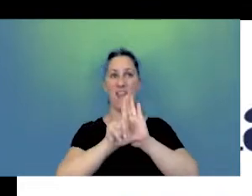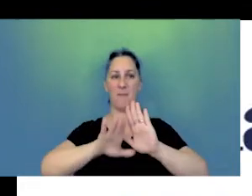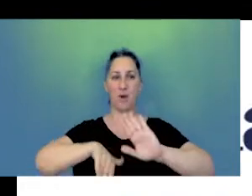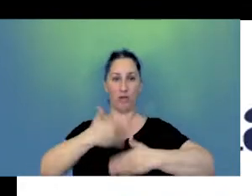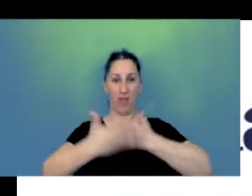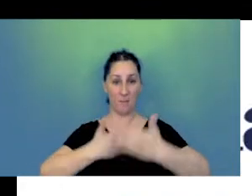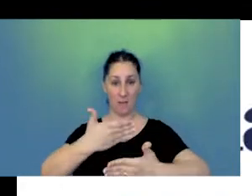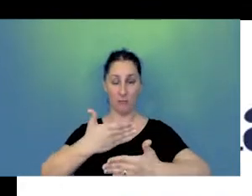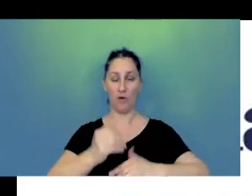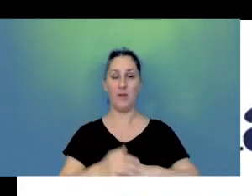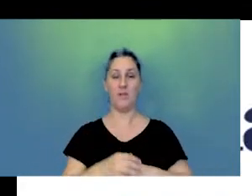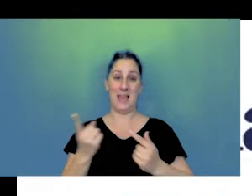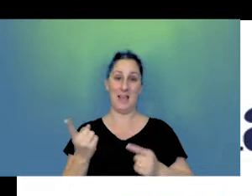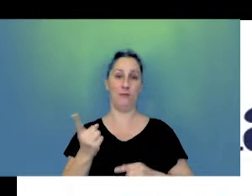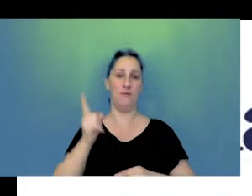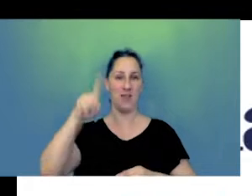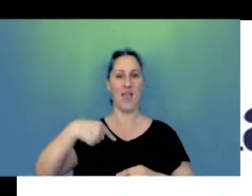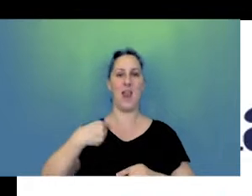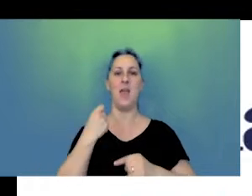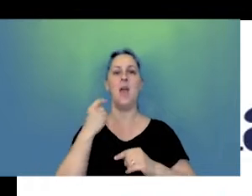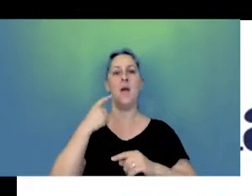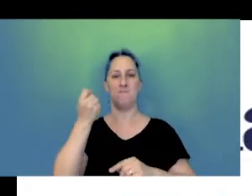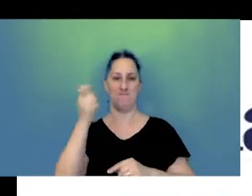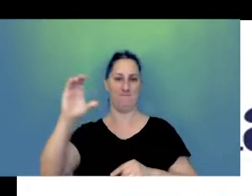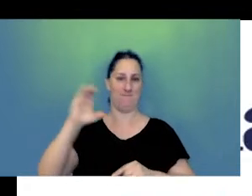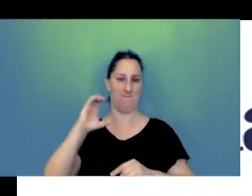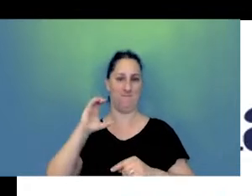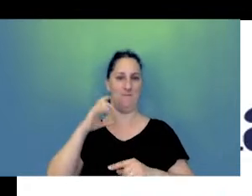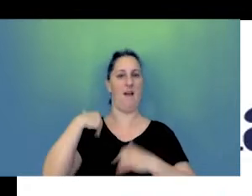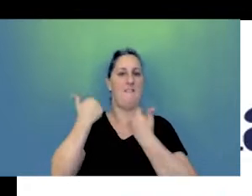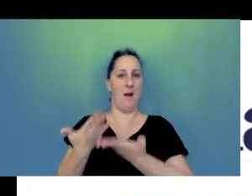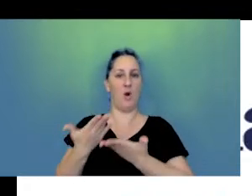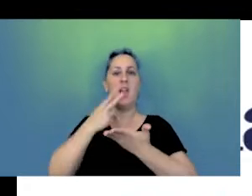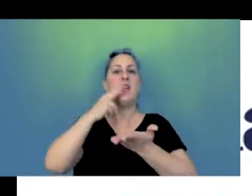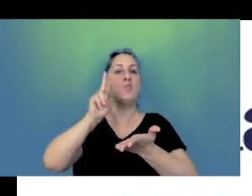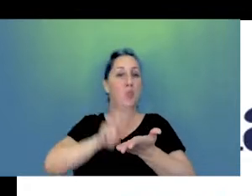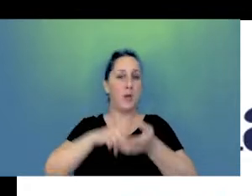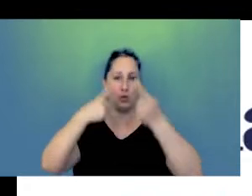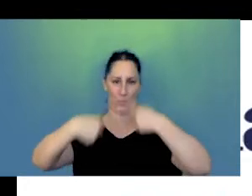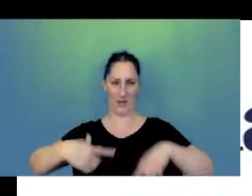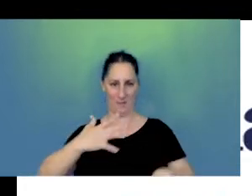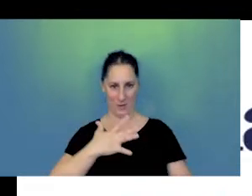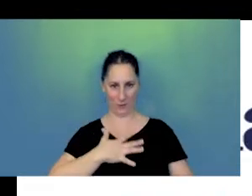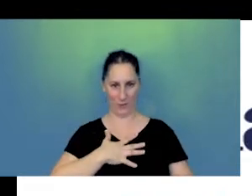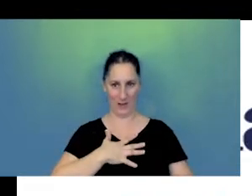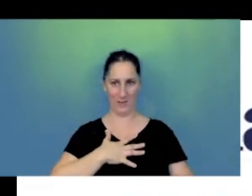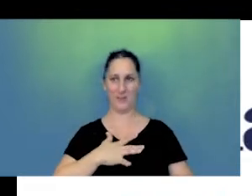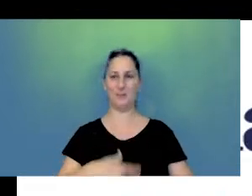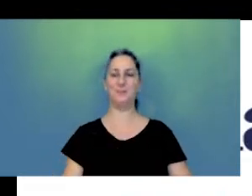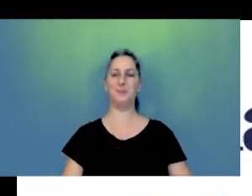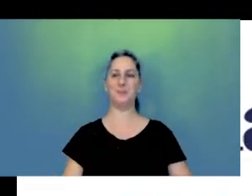Procedimientos, me va a generar un saldo a favor en impuesto sobre los bienes personales.